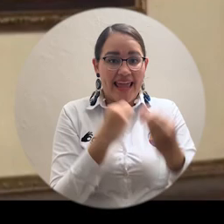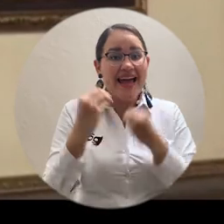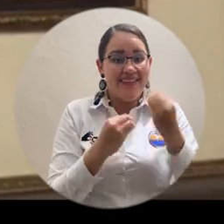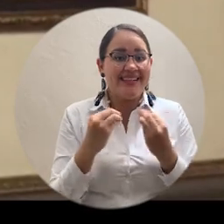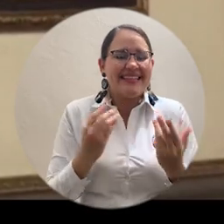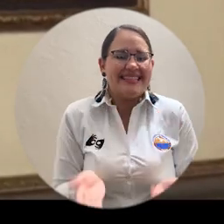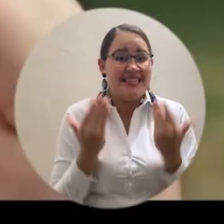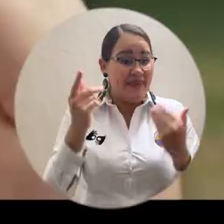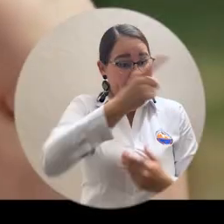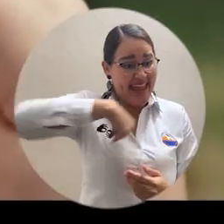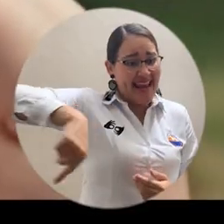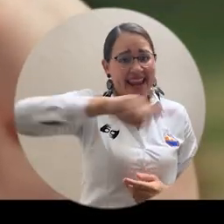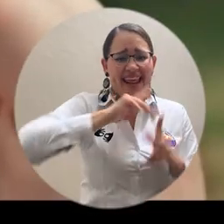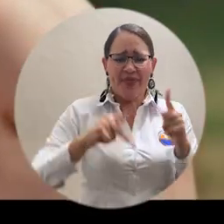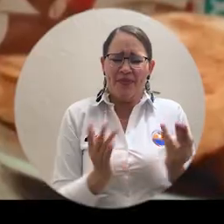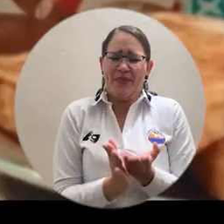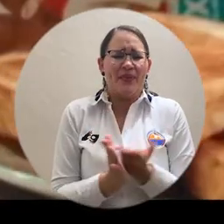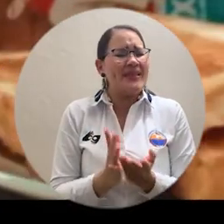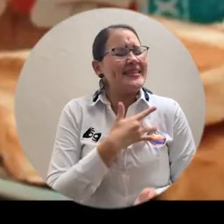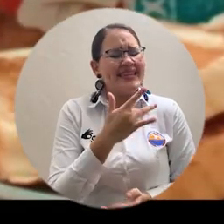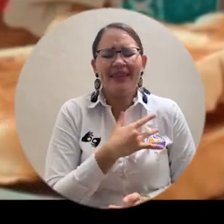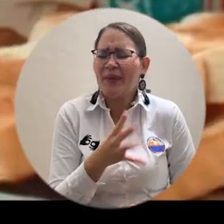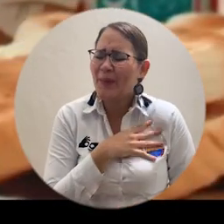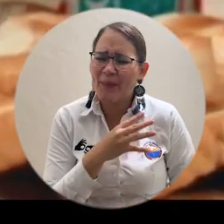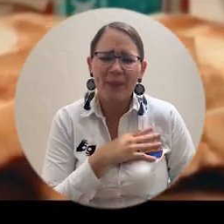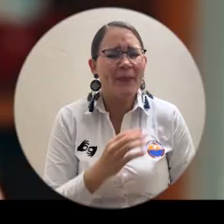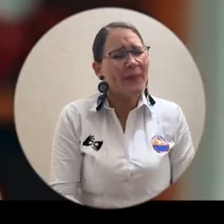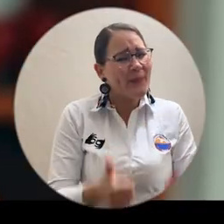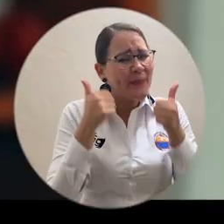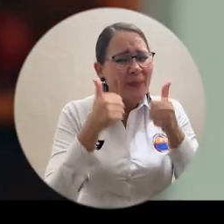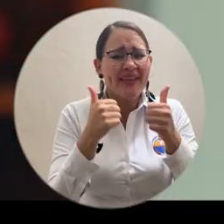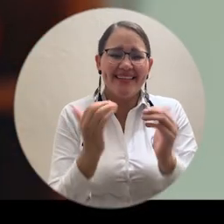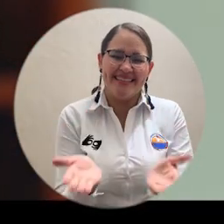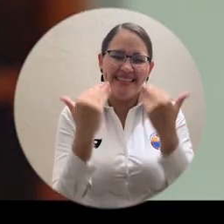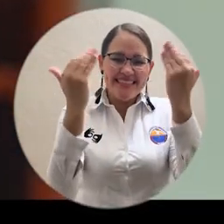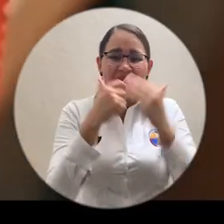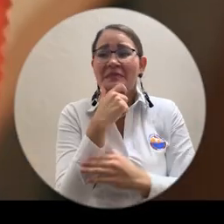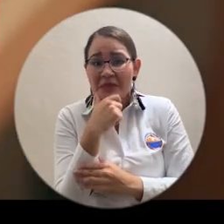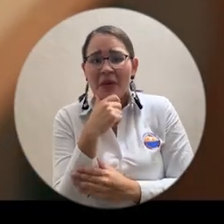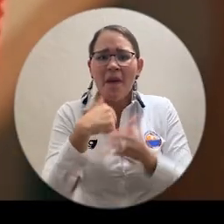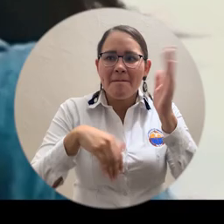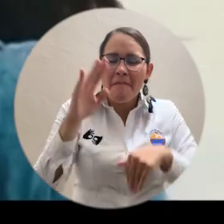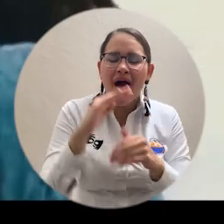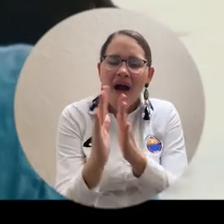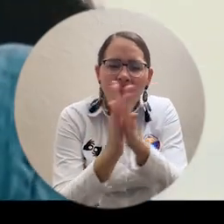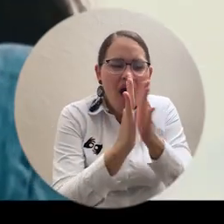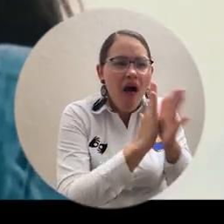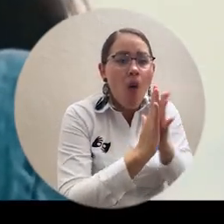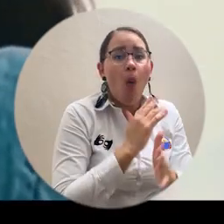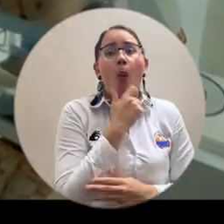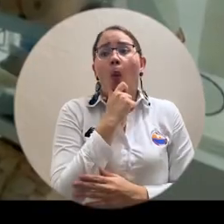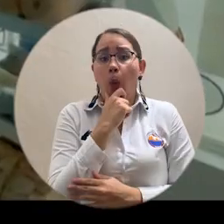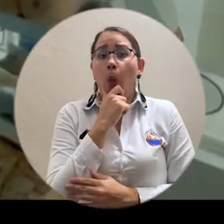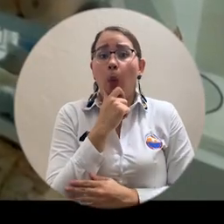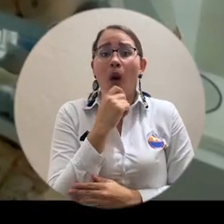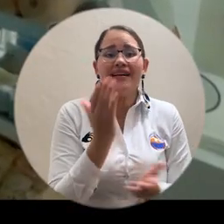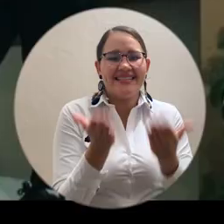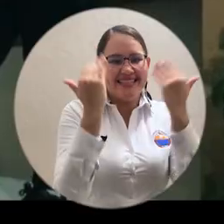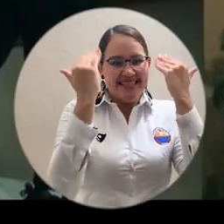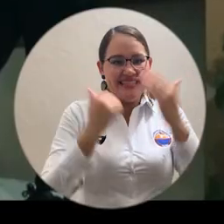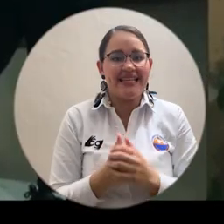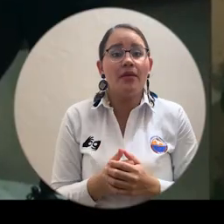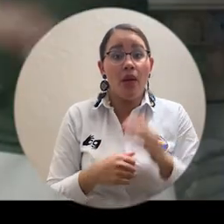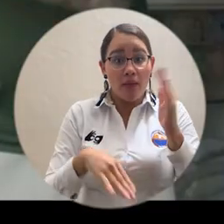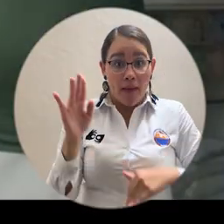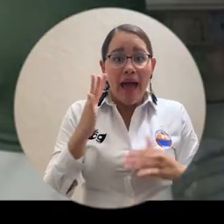sentimos satisfechos por haber entregado a los empresarios que participaron toda esta información en las